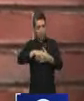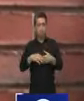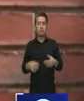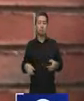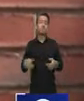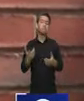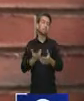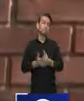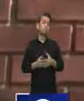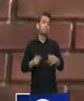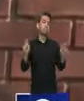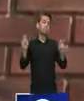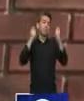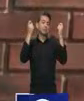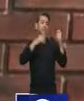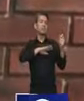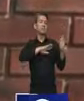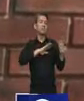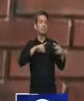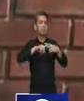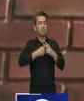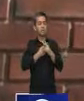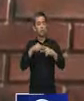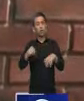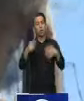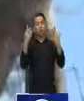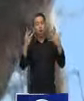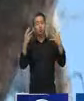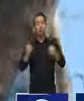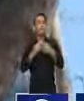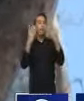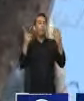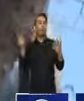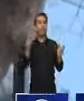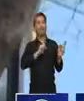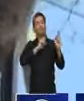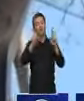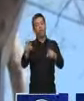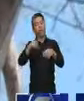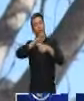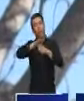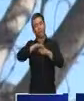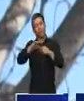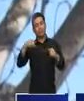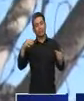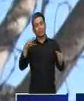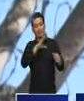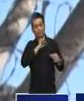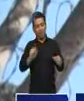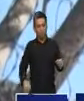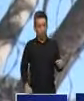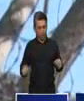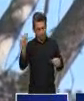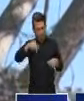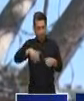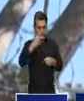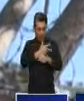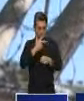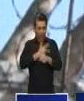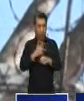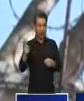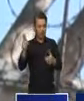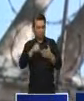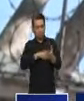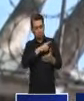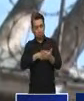mañana donde salvadoreños acudieron a la embajada de El Salvador en Guatemala para poder emitir su sufragio el secretario de la mesa receptora de